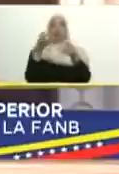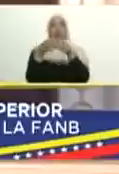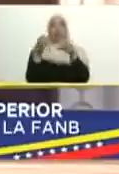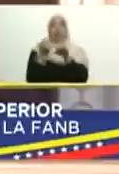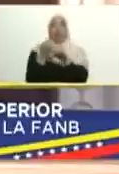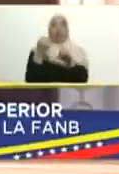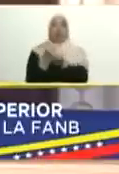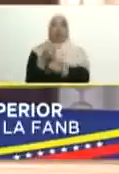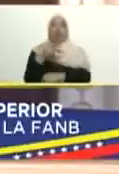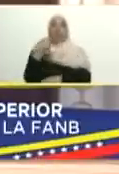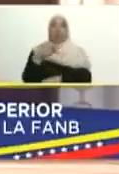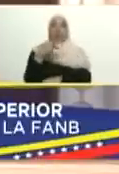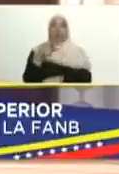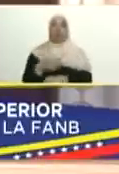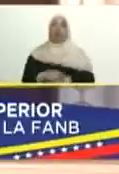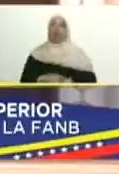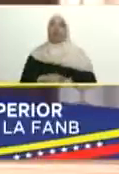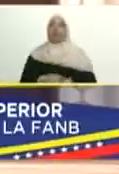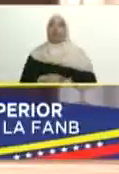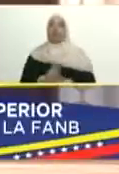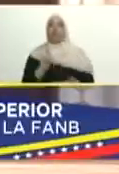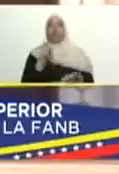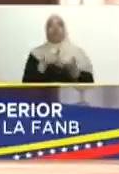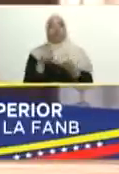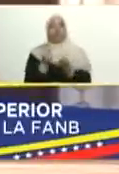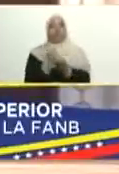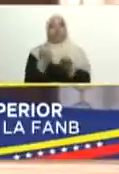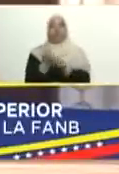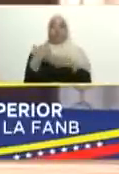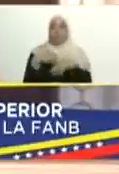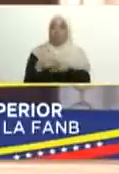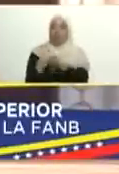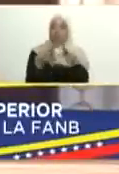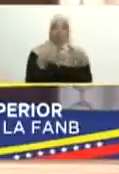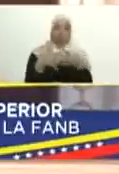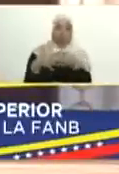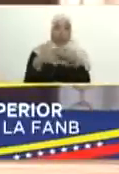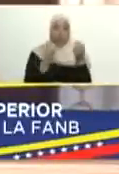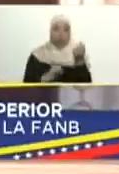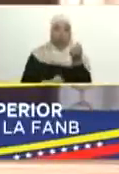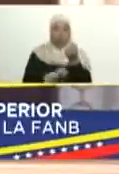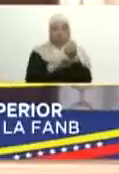fascismo, le están haciendo el trabajo al imperialismo norteamericano,